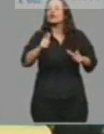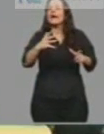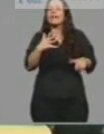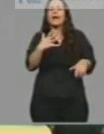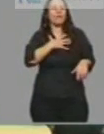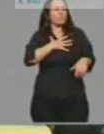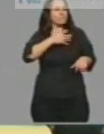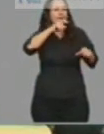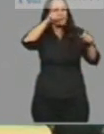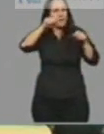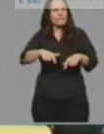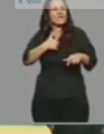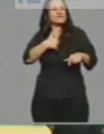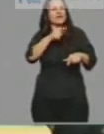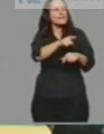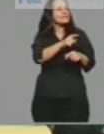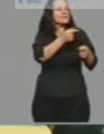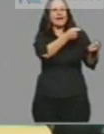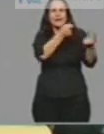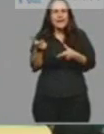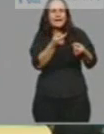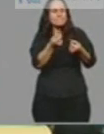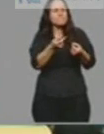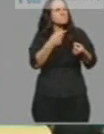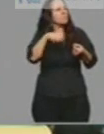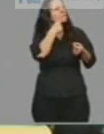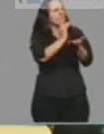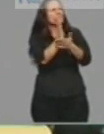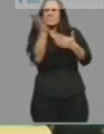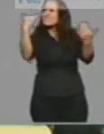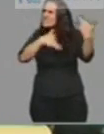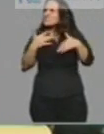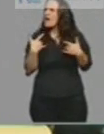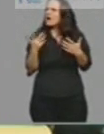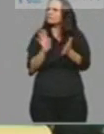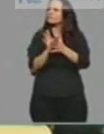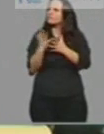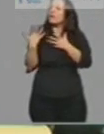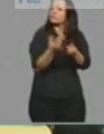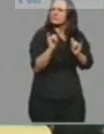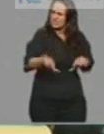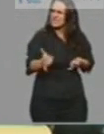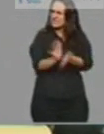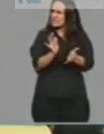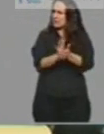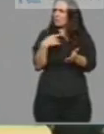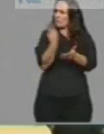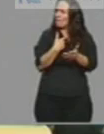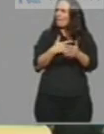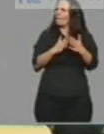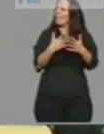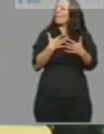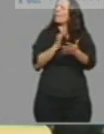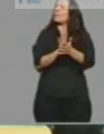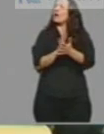han apostado por ella, que sigan haciéndolo porque vamos, estamos al frente de la nave y fundamentalmente la vamos